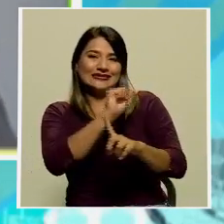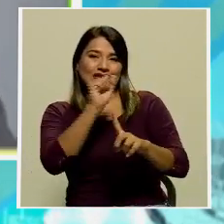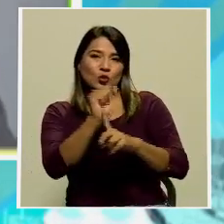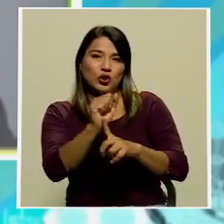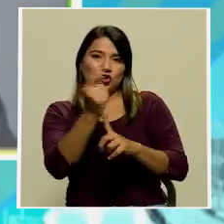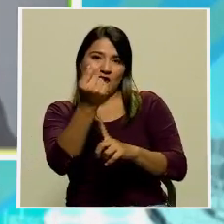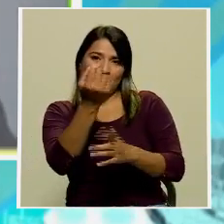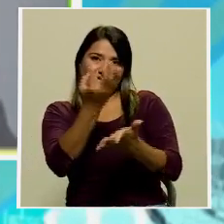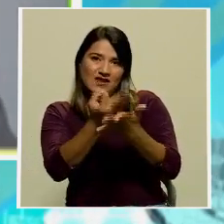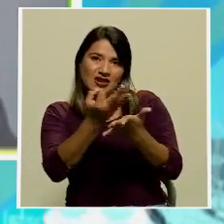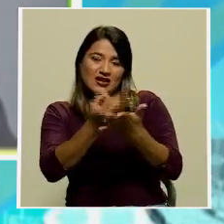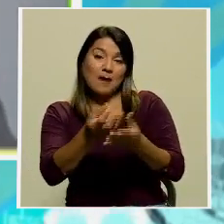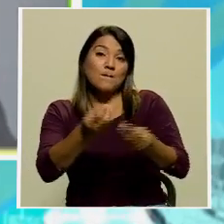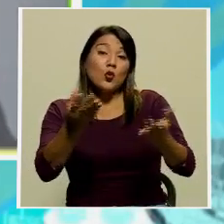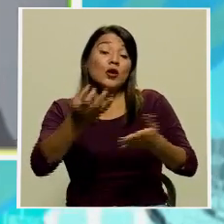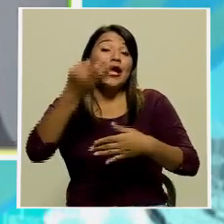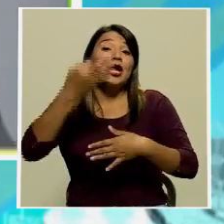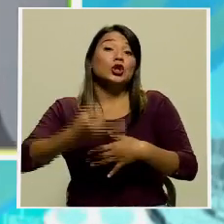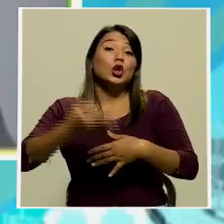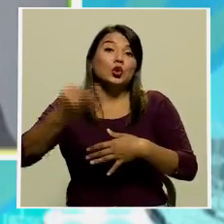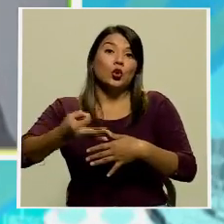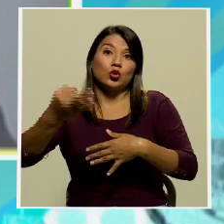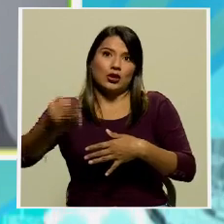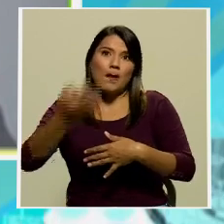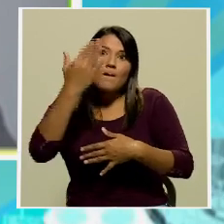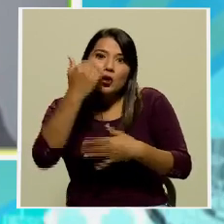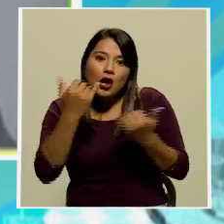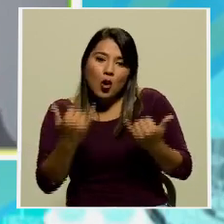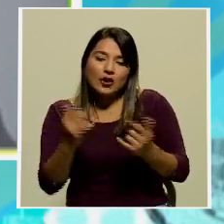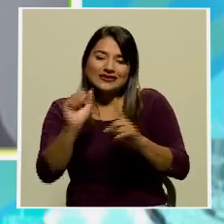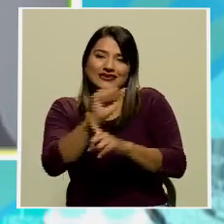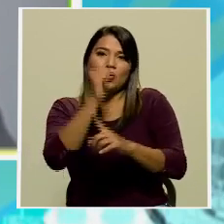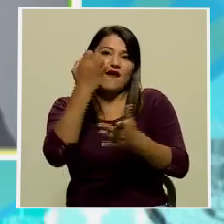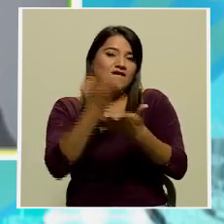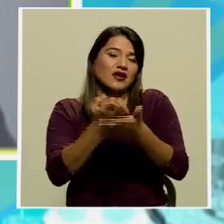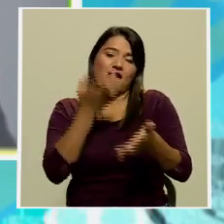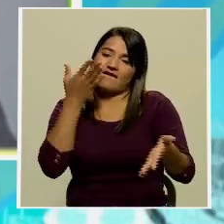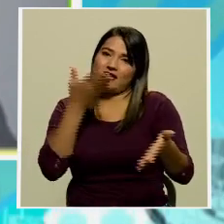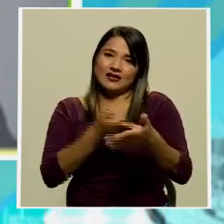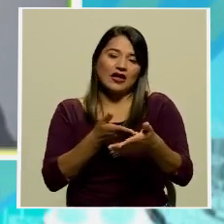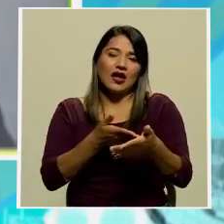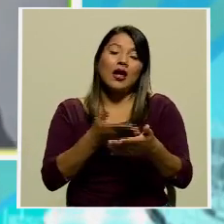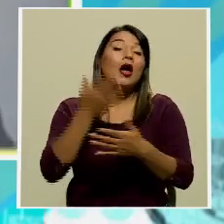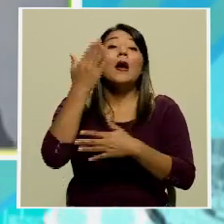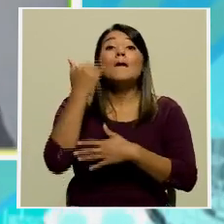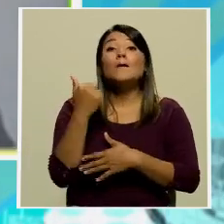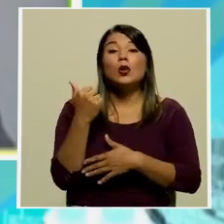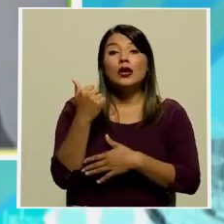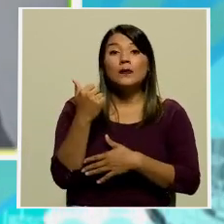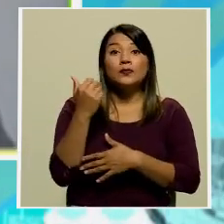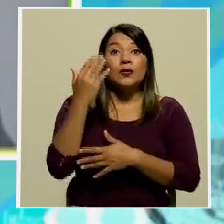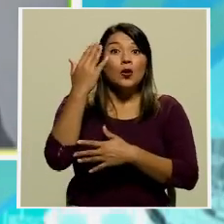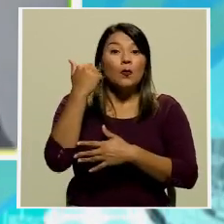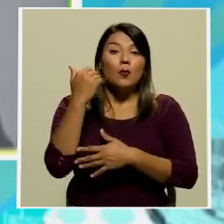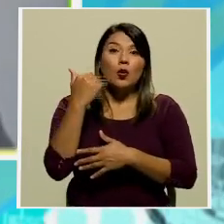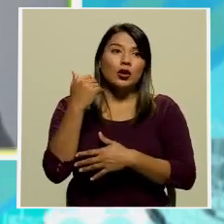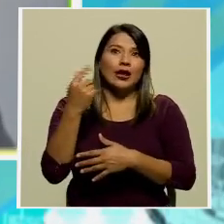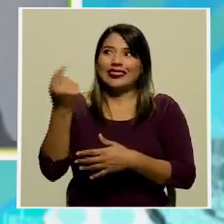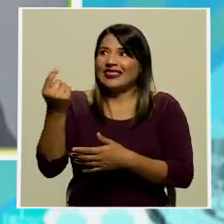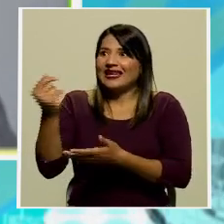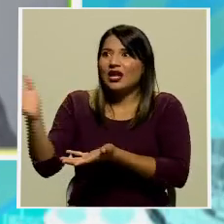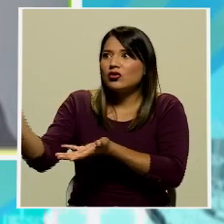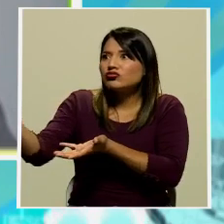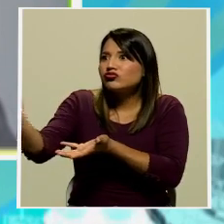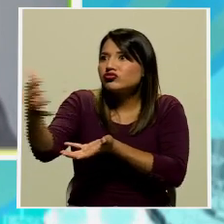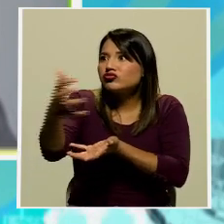están sumamente golpeadas. No solamente tenemos el problema de que se cayó el recaudo tributario de